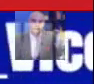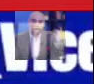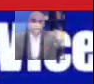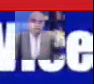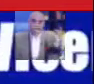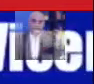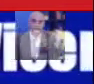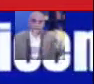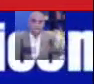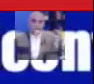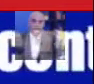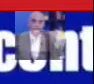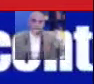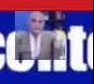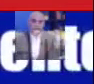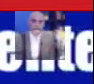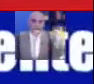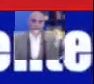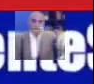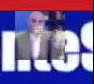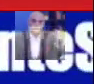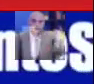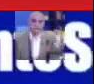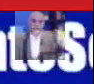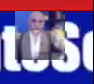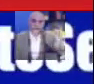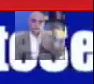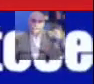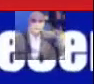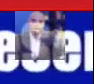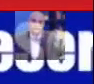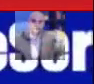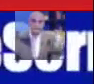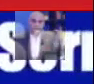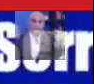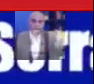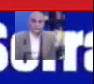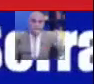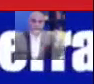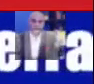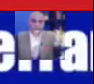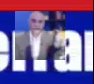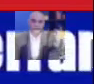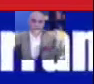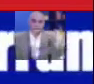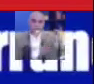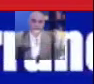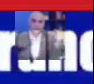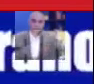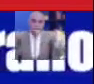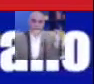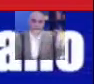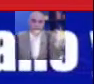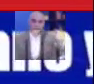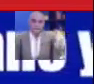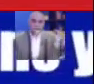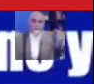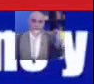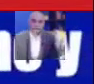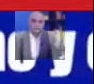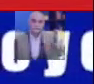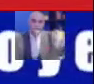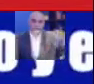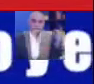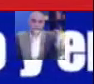vista como víctima, creo yo, y está para el debate. La mujer sale a ganarse la vida,